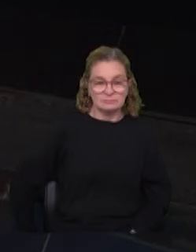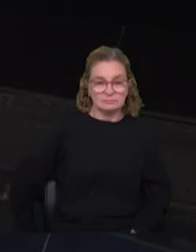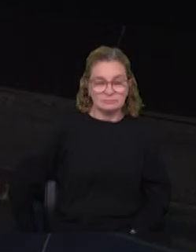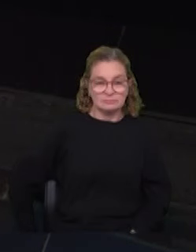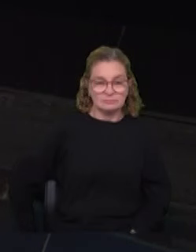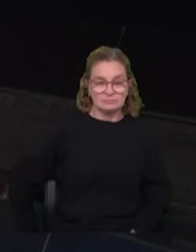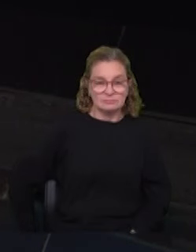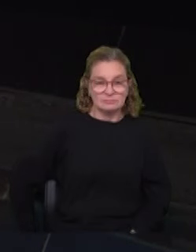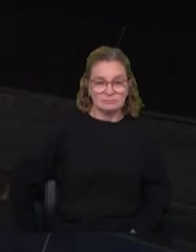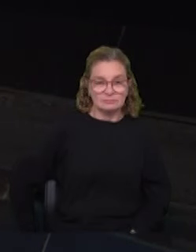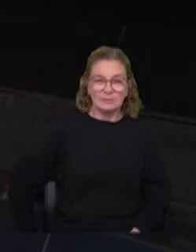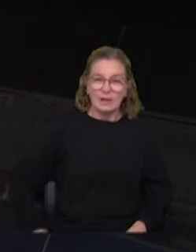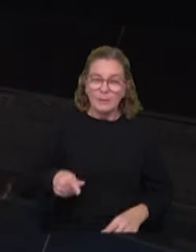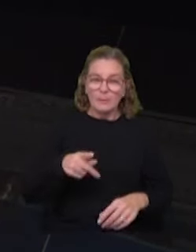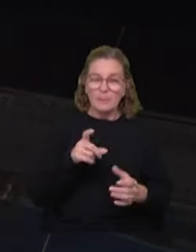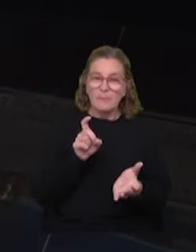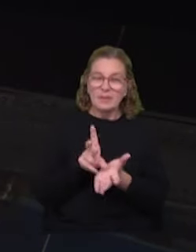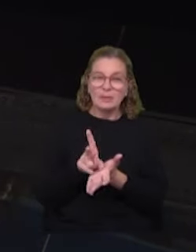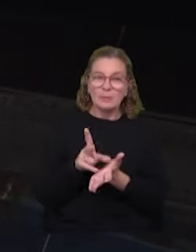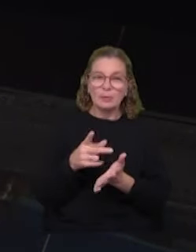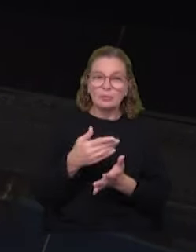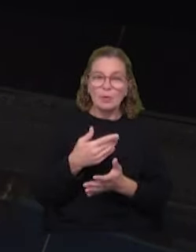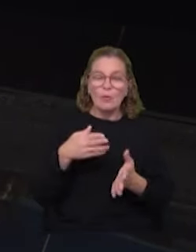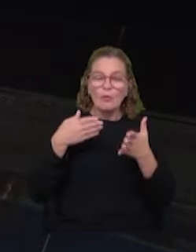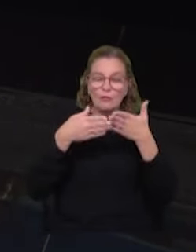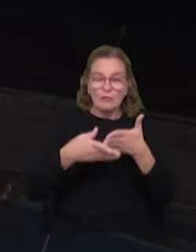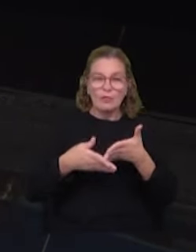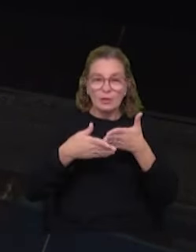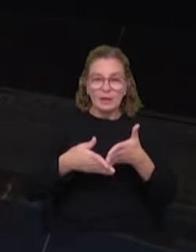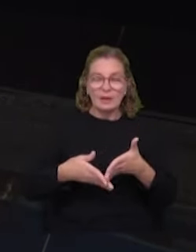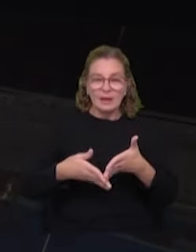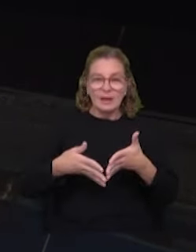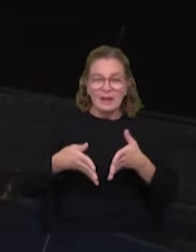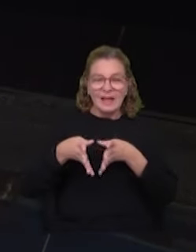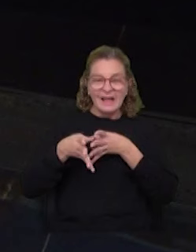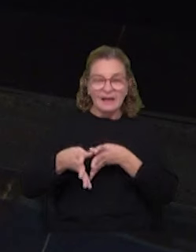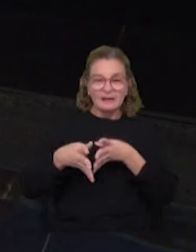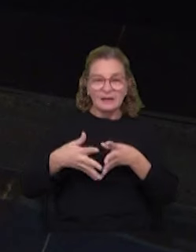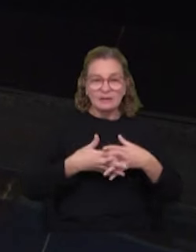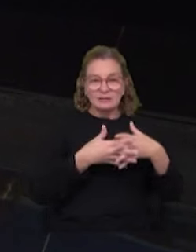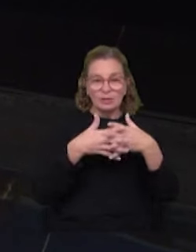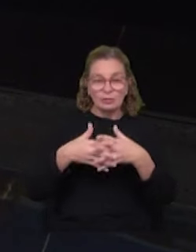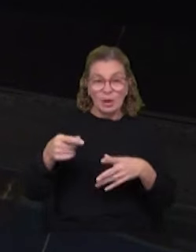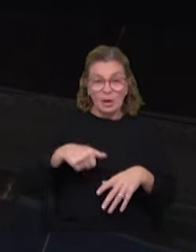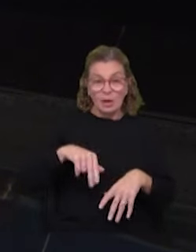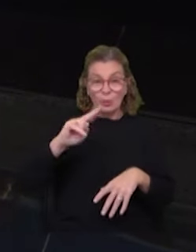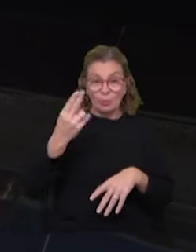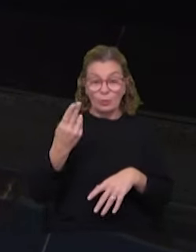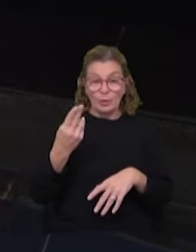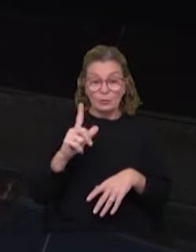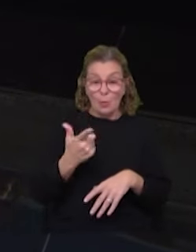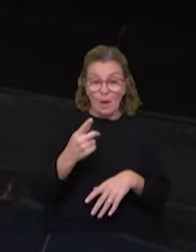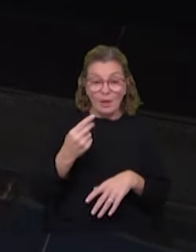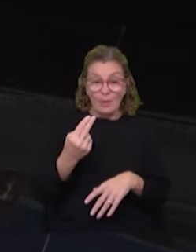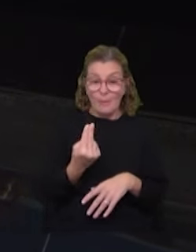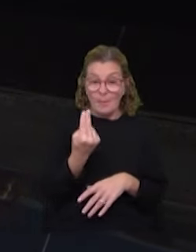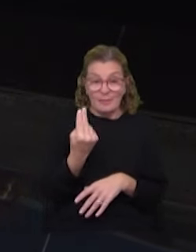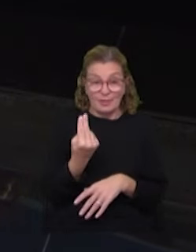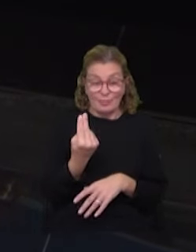casta de bad por el ingreso de un buque de guerra de los Estados Unidos a nuestro país sin autorización